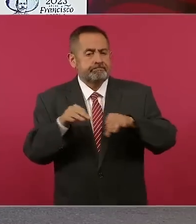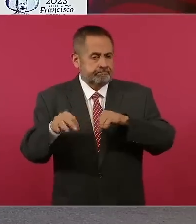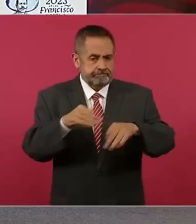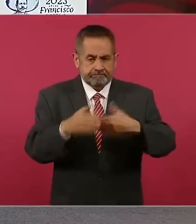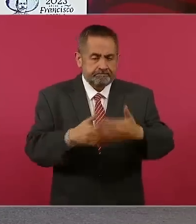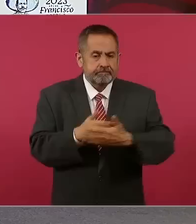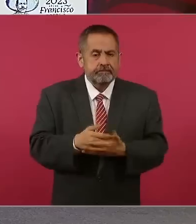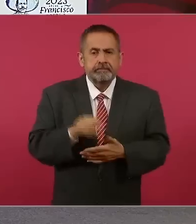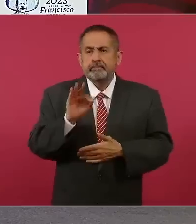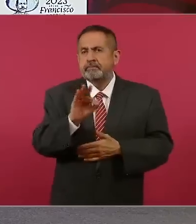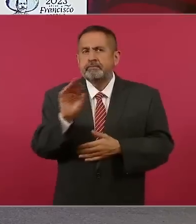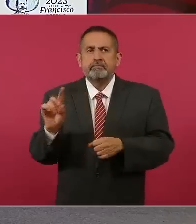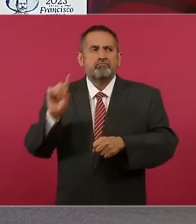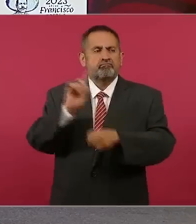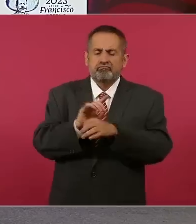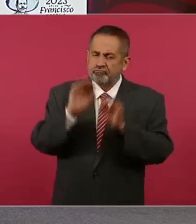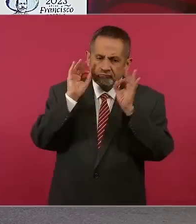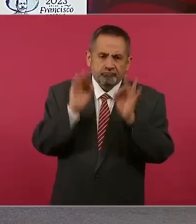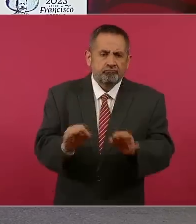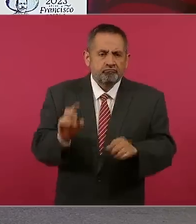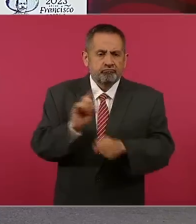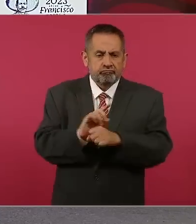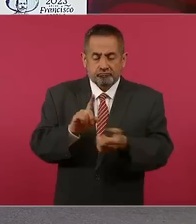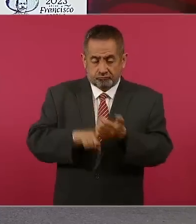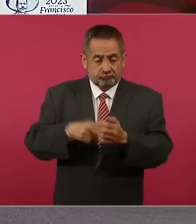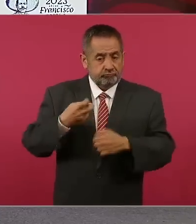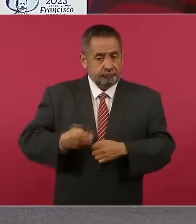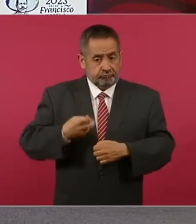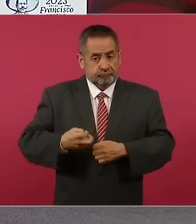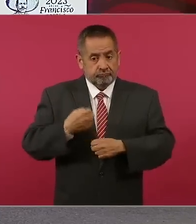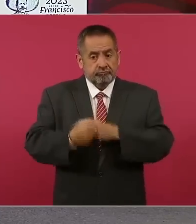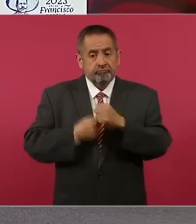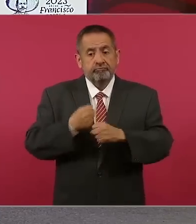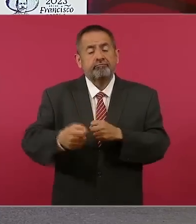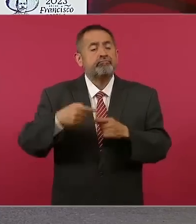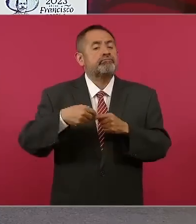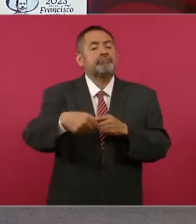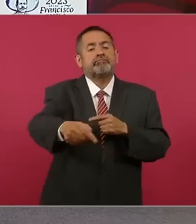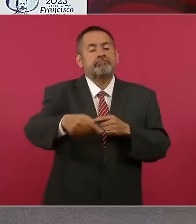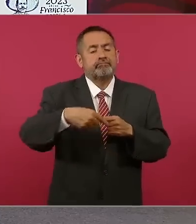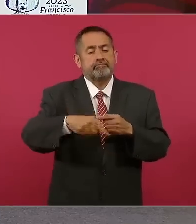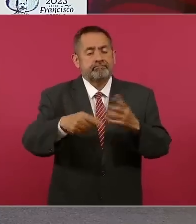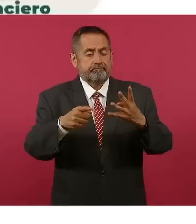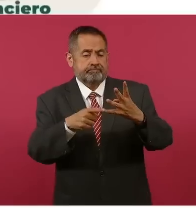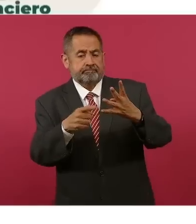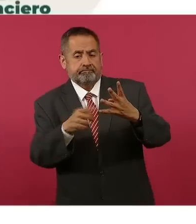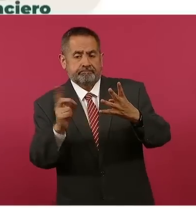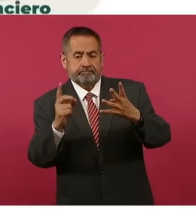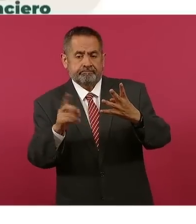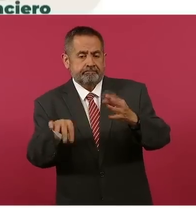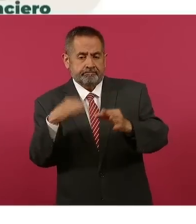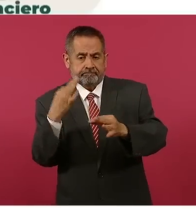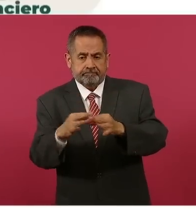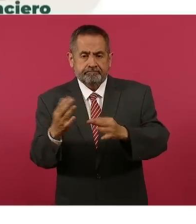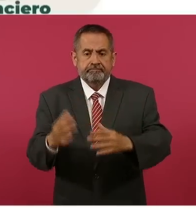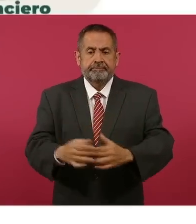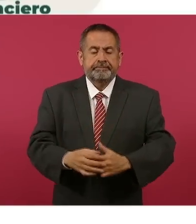y la fecha estimada de conclusión es en el presente año, en el fin del mes de diciembre.